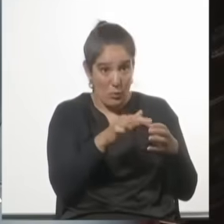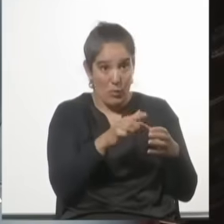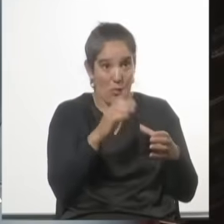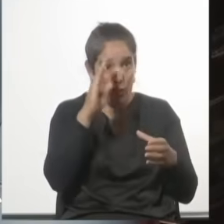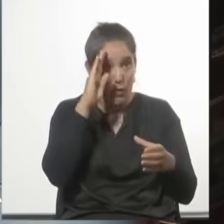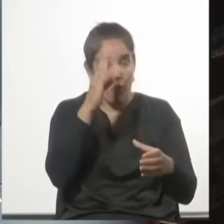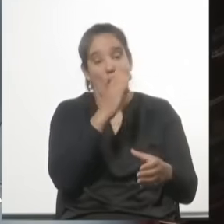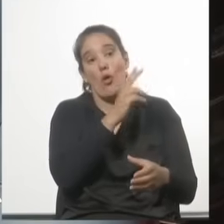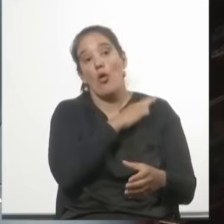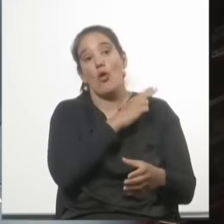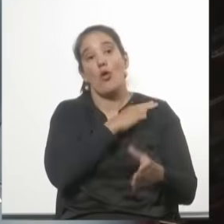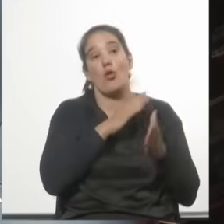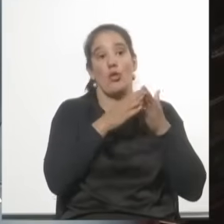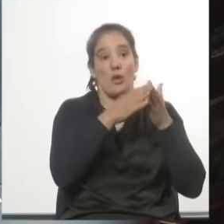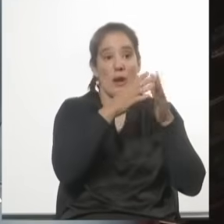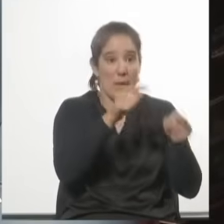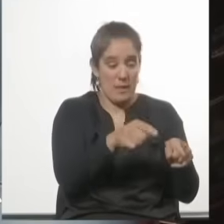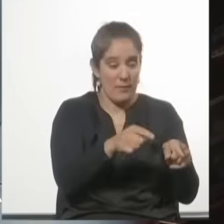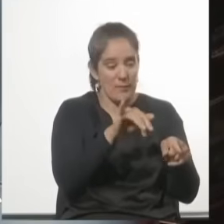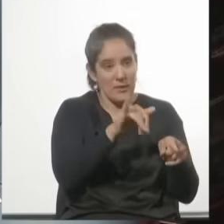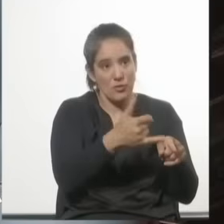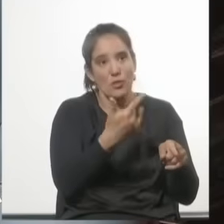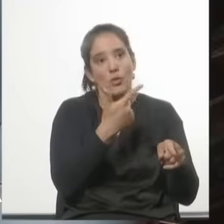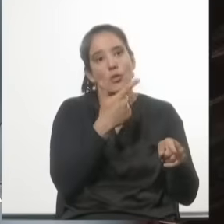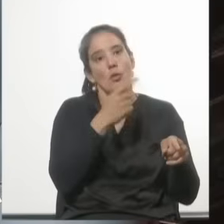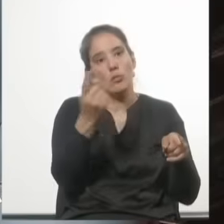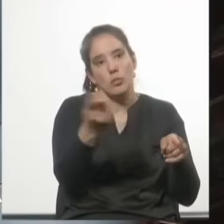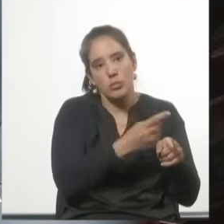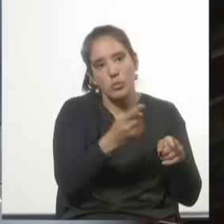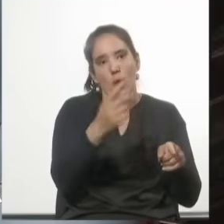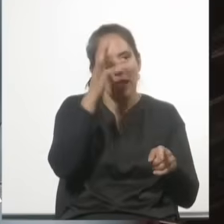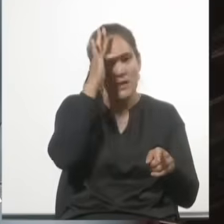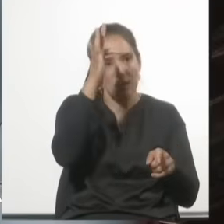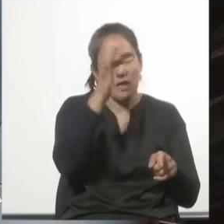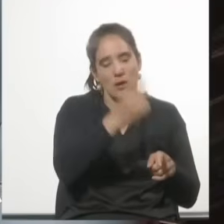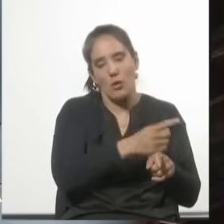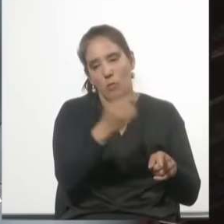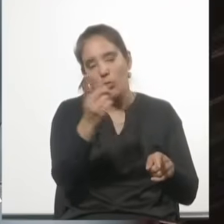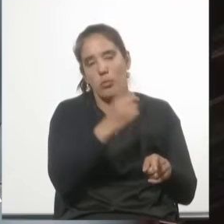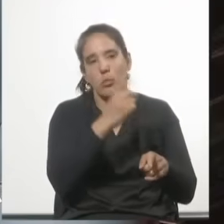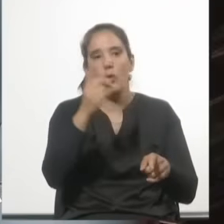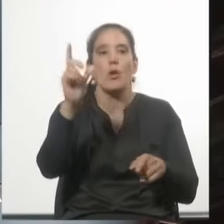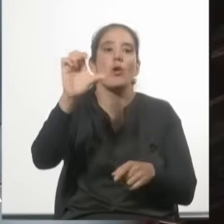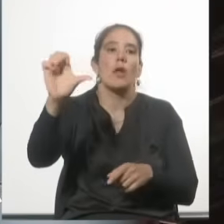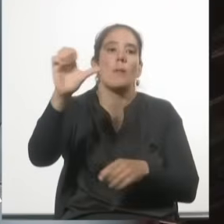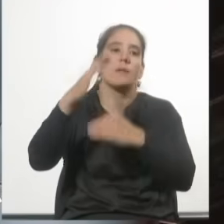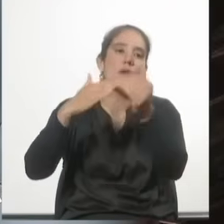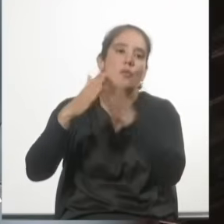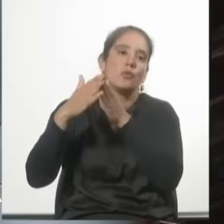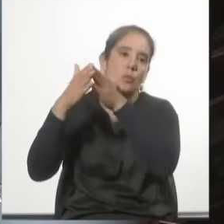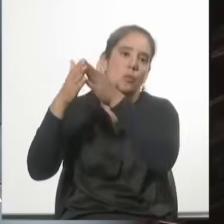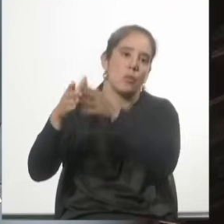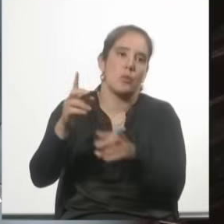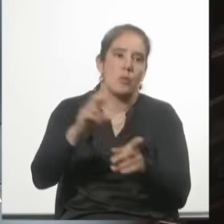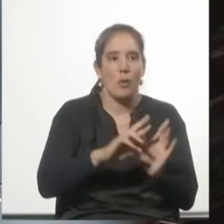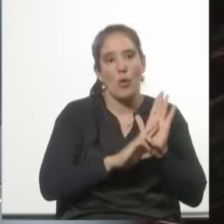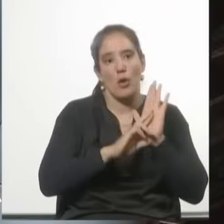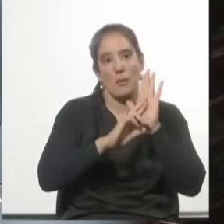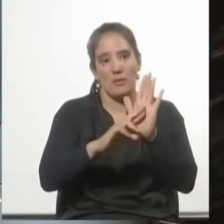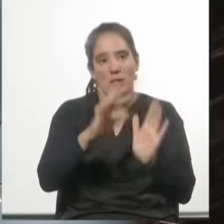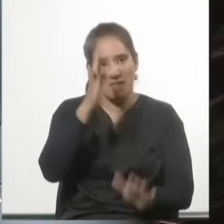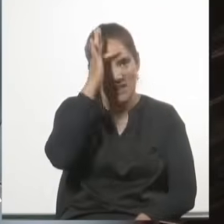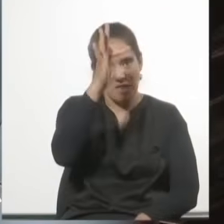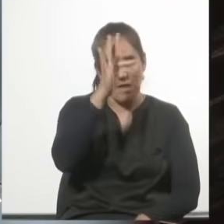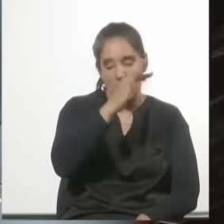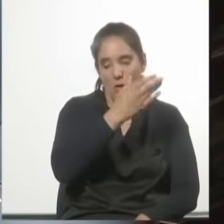Armada, desde el comienzo del proceso constructivo, mantuvo un intenso intercambio técnico con el astillero Cardama, asumiendo el rol de representante